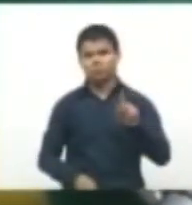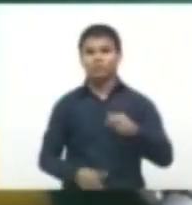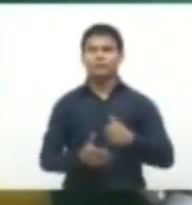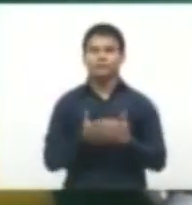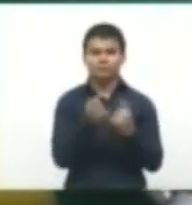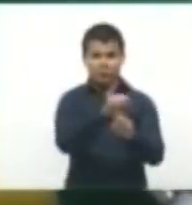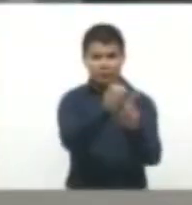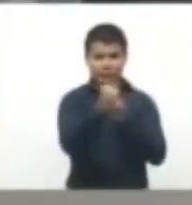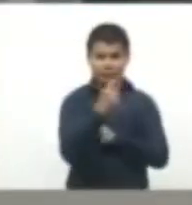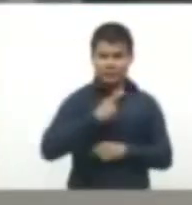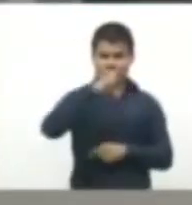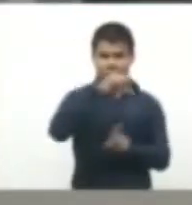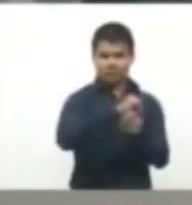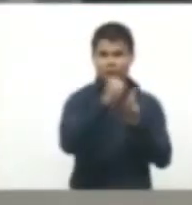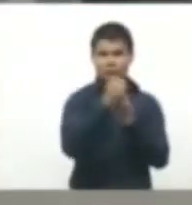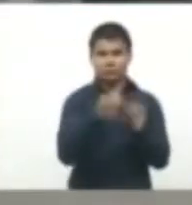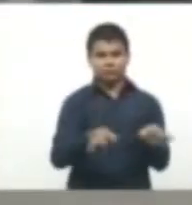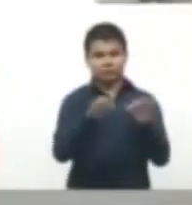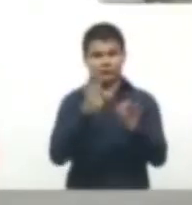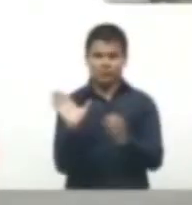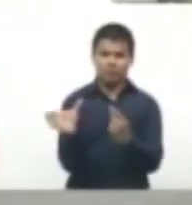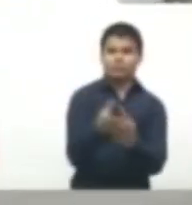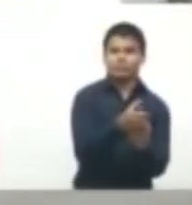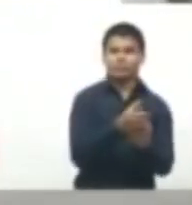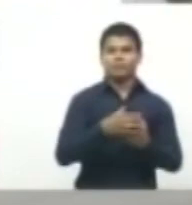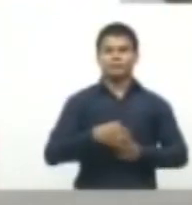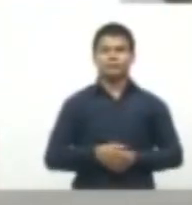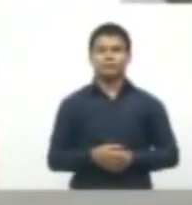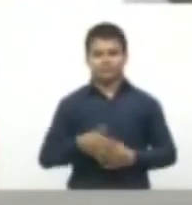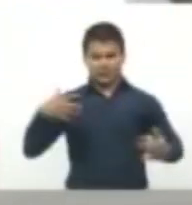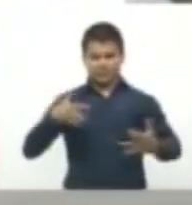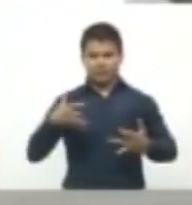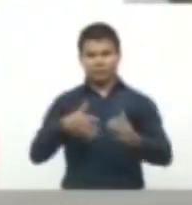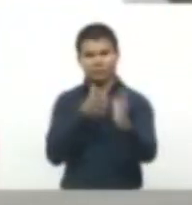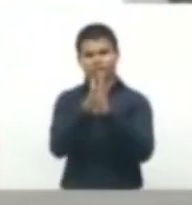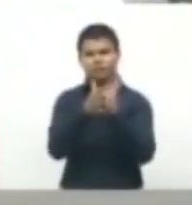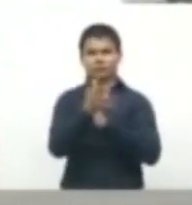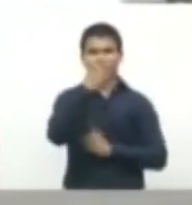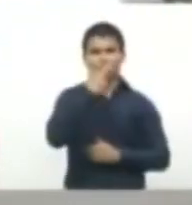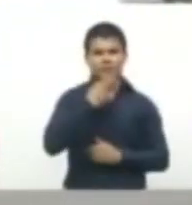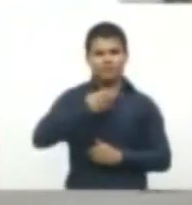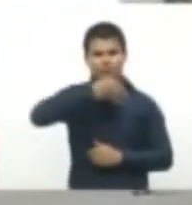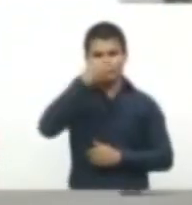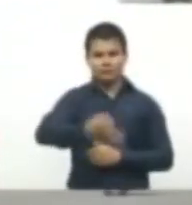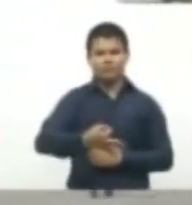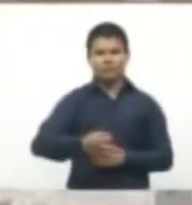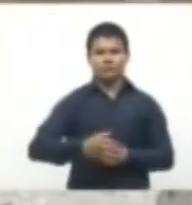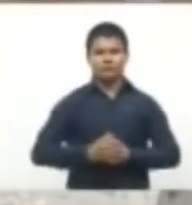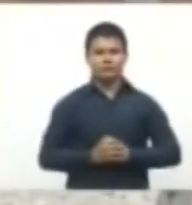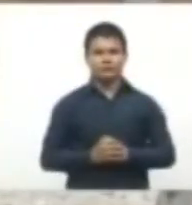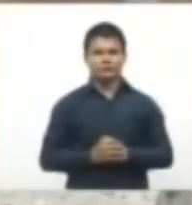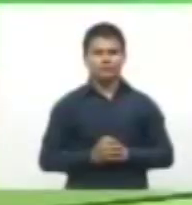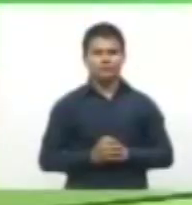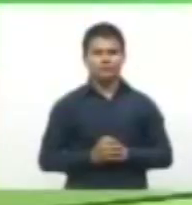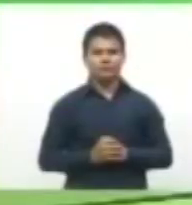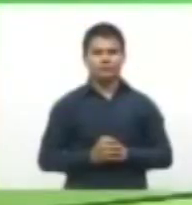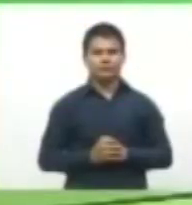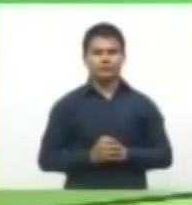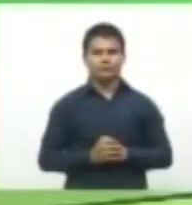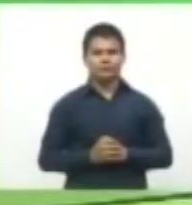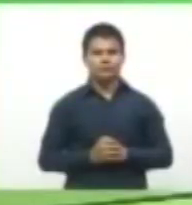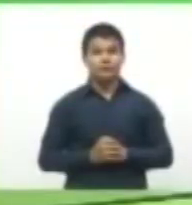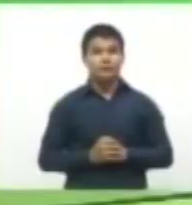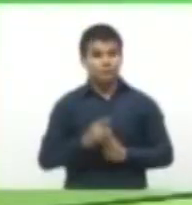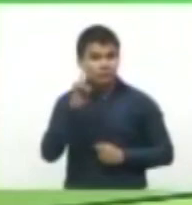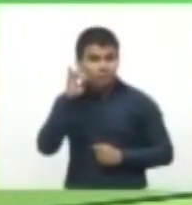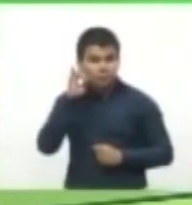sociales del país. En Valledupar, Ramón Meneses, Las Noticias, un compromiso con la verdad. Y escuchen esto,